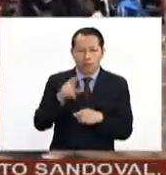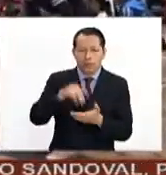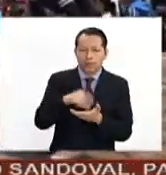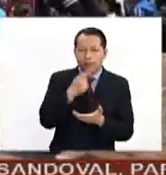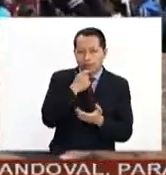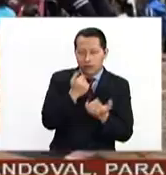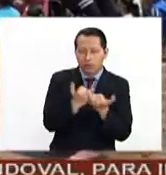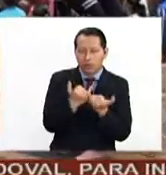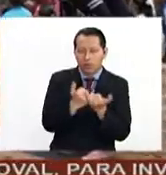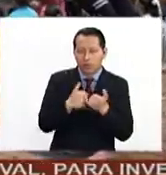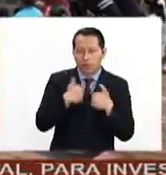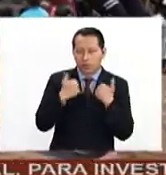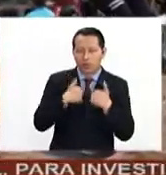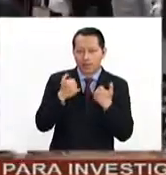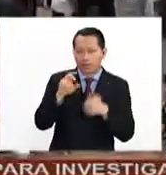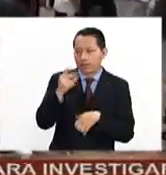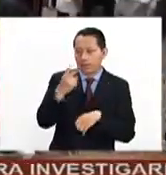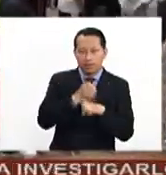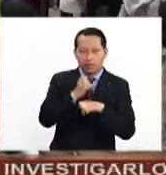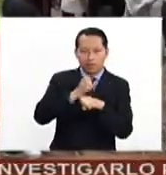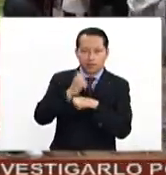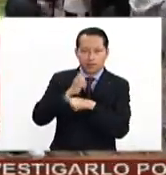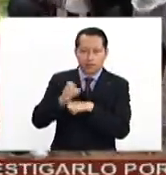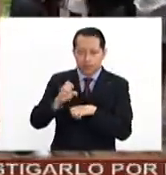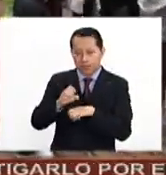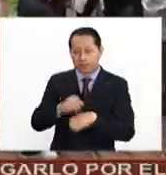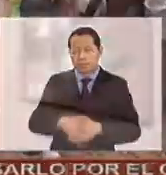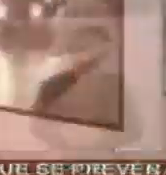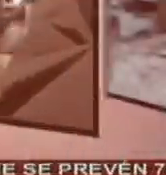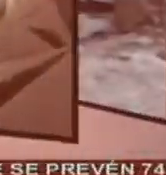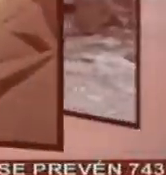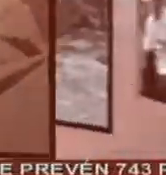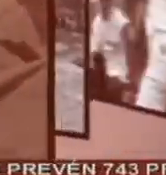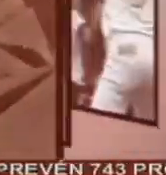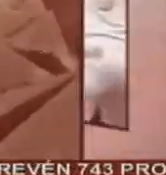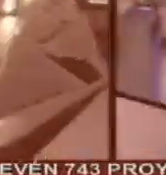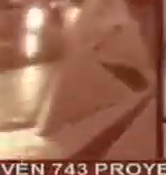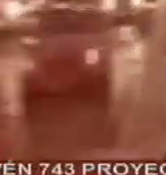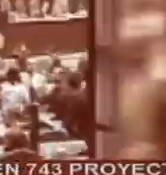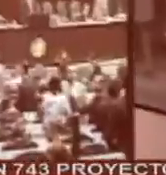niños y jóvenes de 32 estados. De las 32.